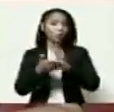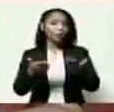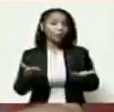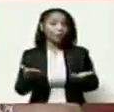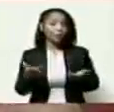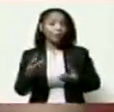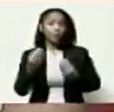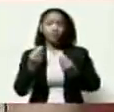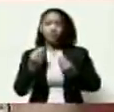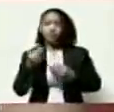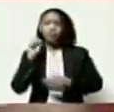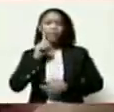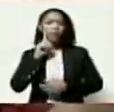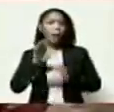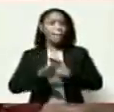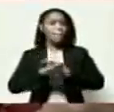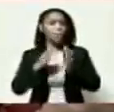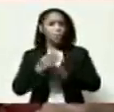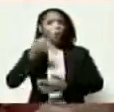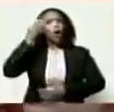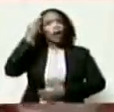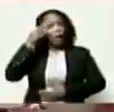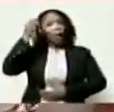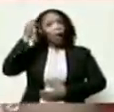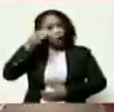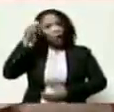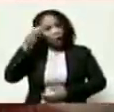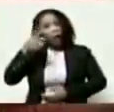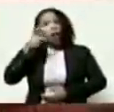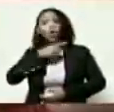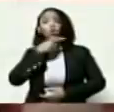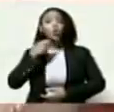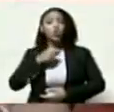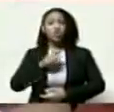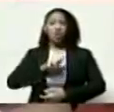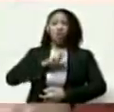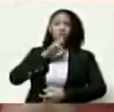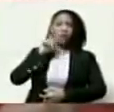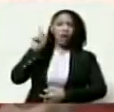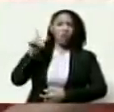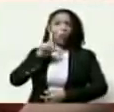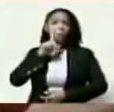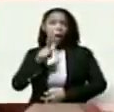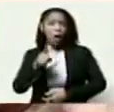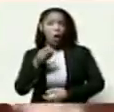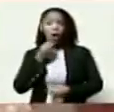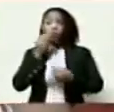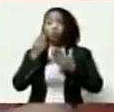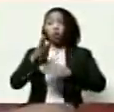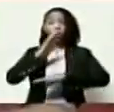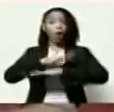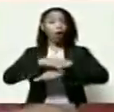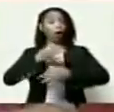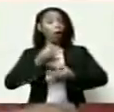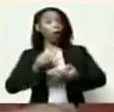pura mentira, ¿eh? Para que el mundo crea que Rusia es, son los bárbaros, son los rusos, y los buenos son los otros.